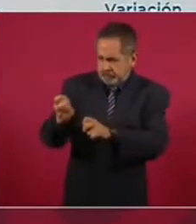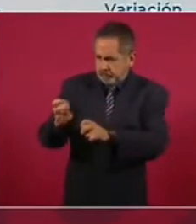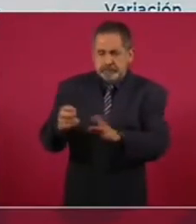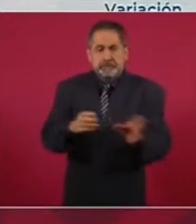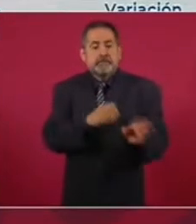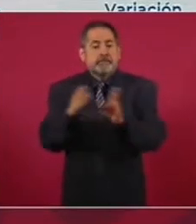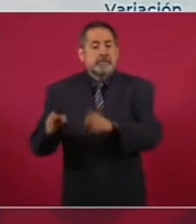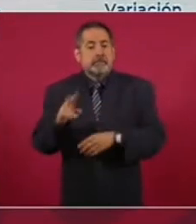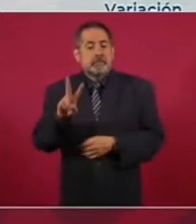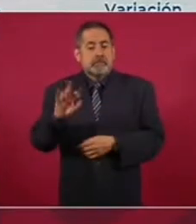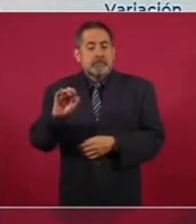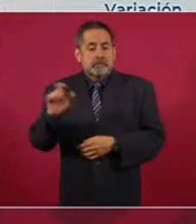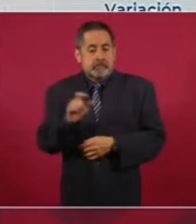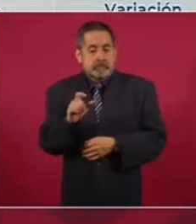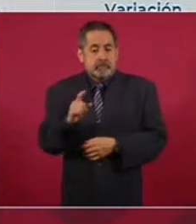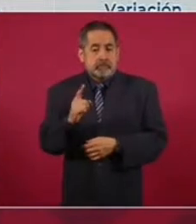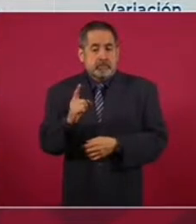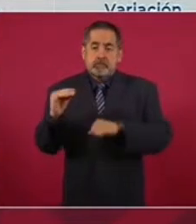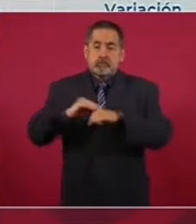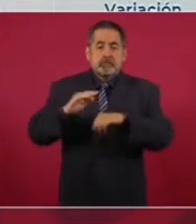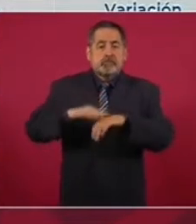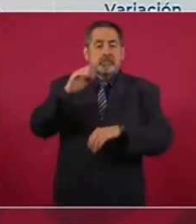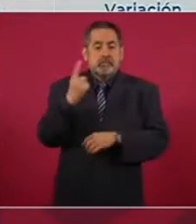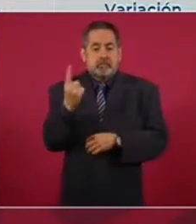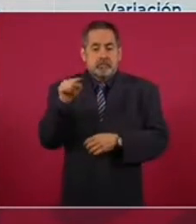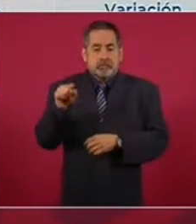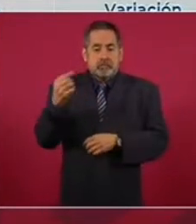de 1.6